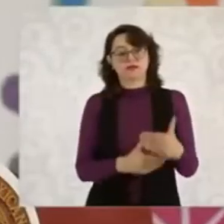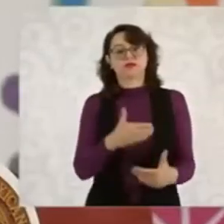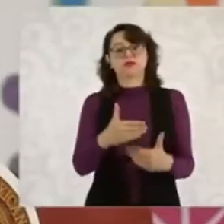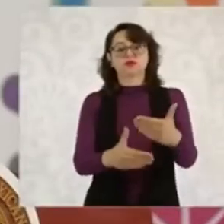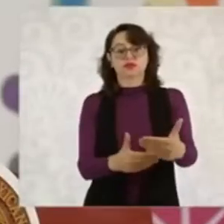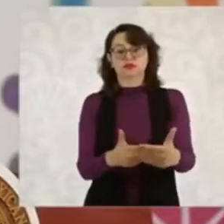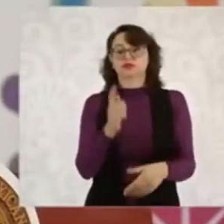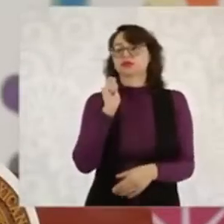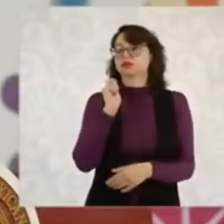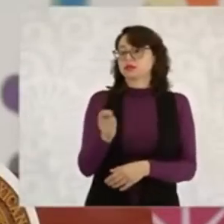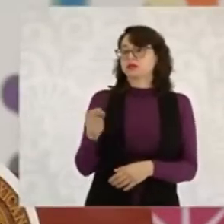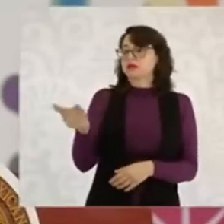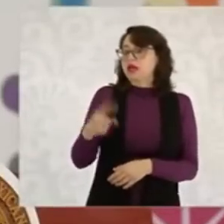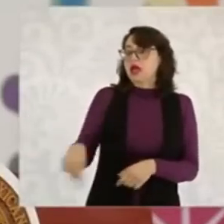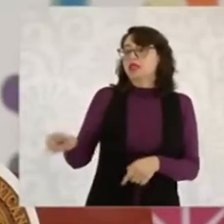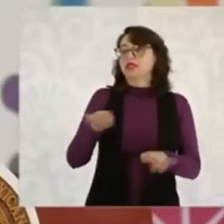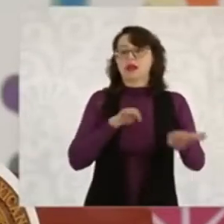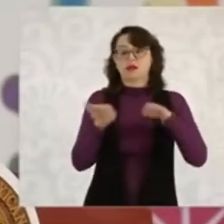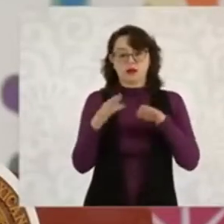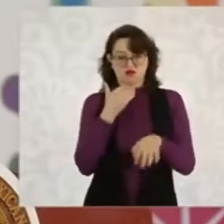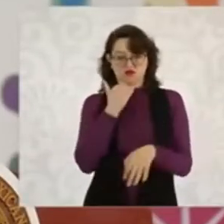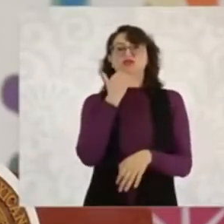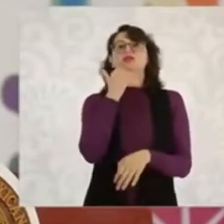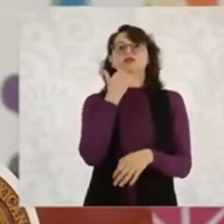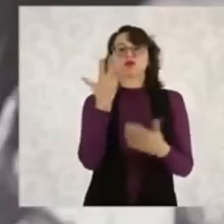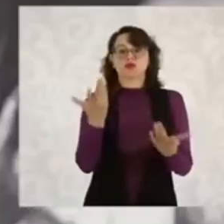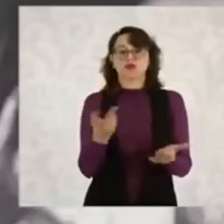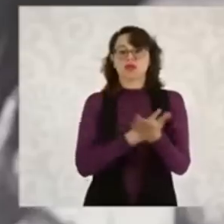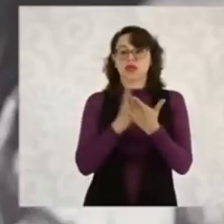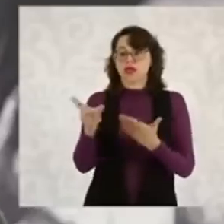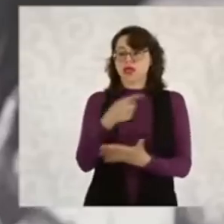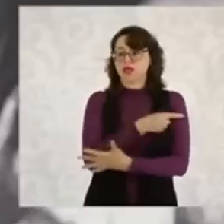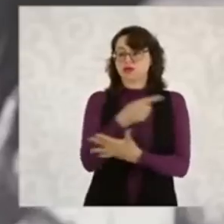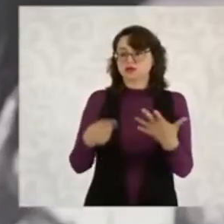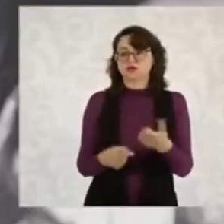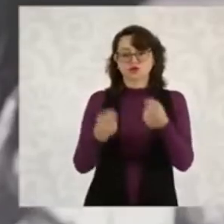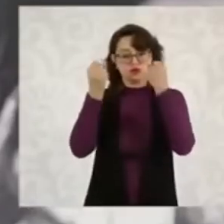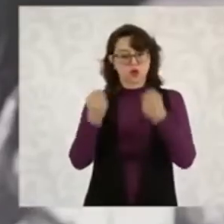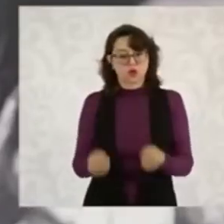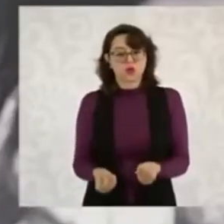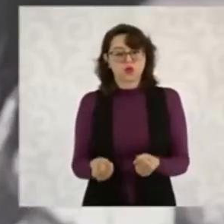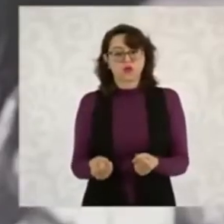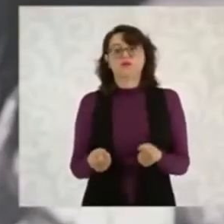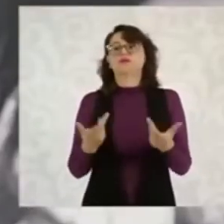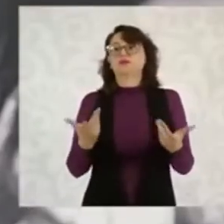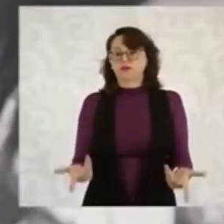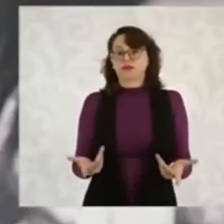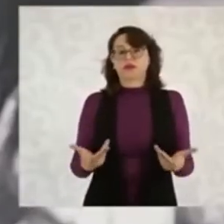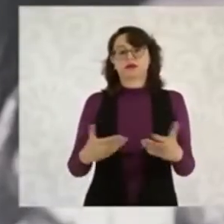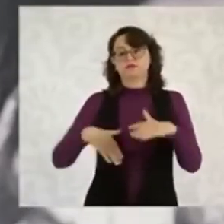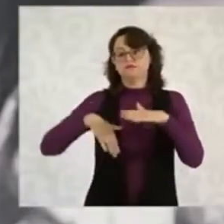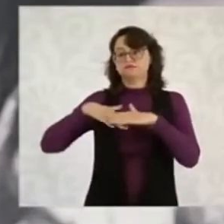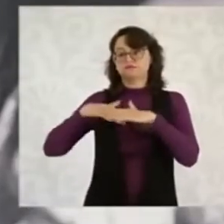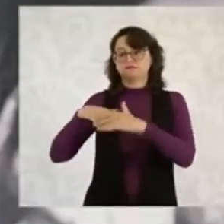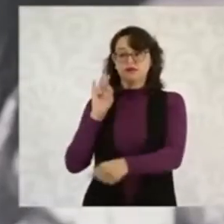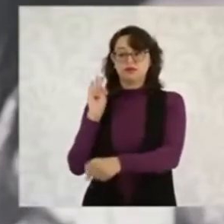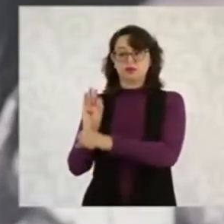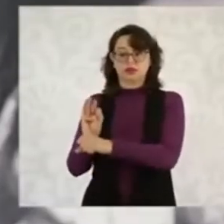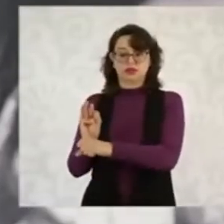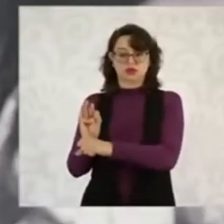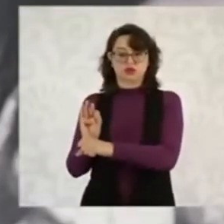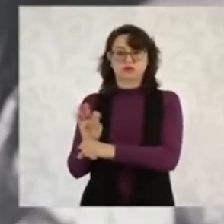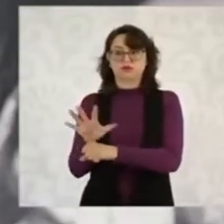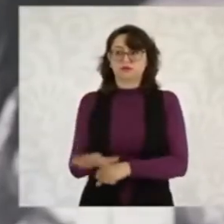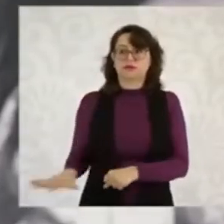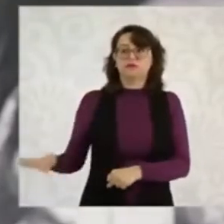la dignificación del trabajo, garantizar derechos y construir un piso mínimo de protección social